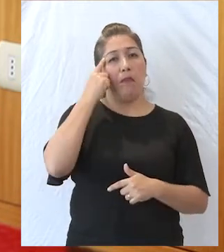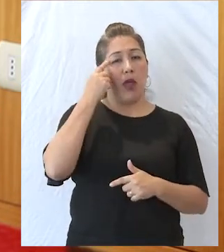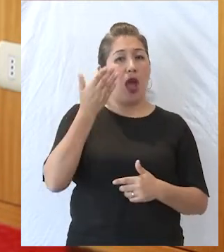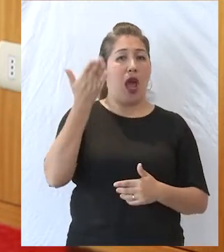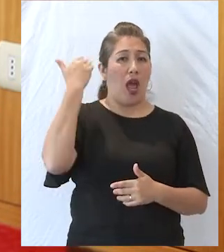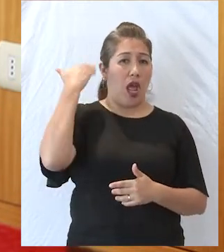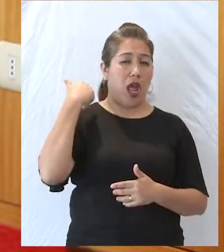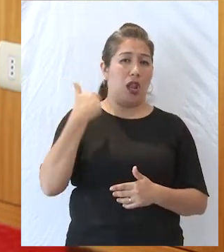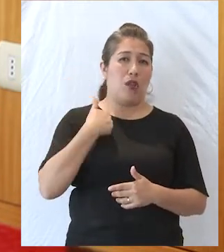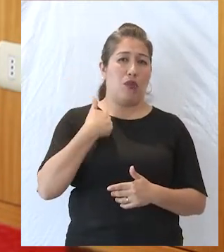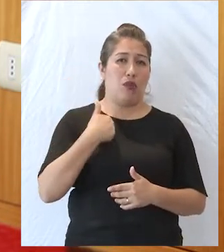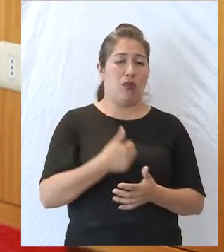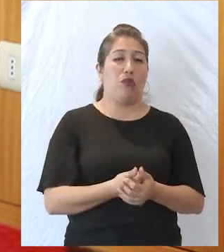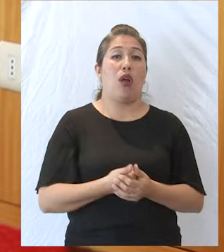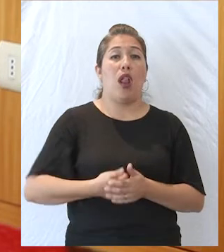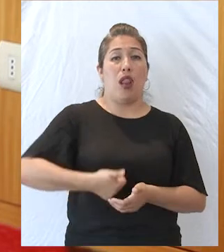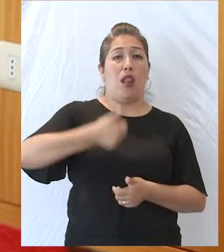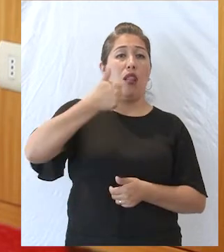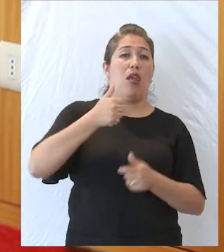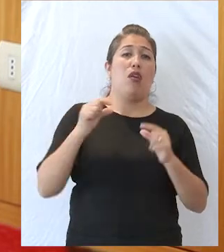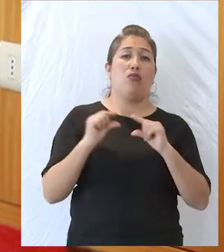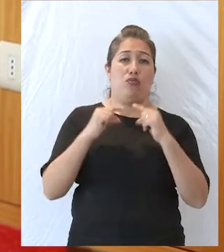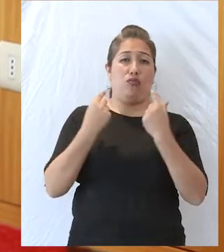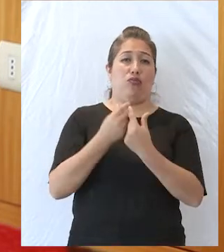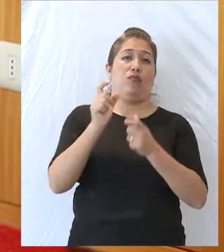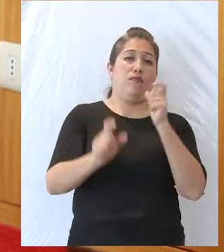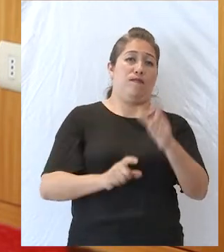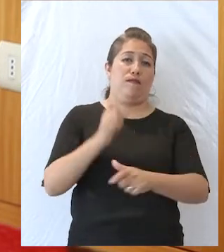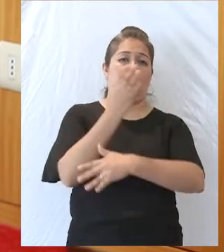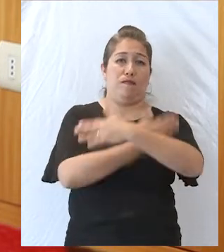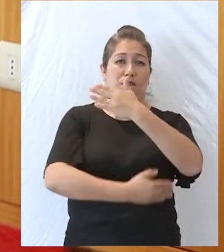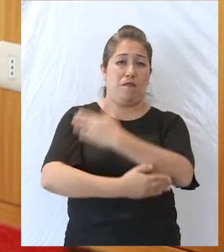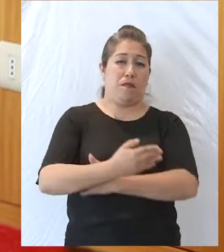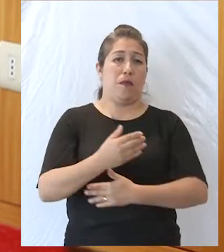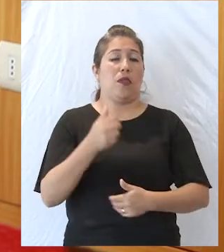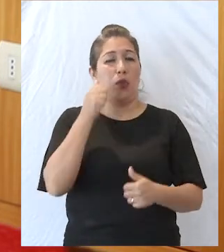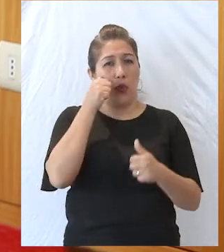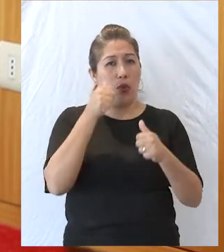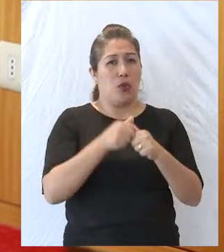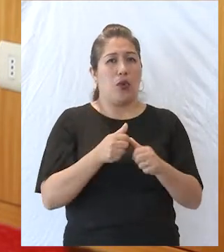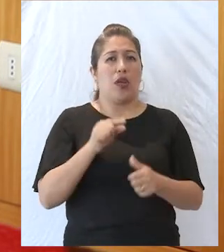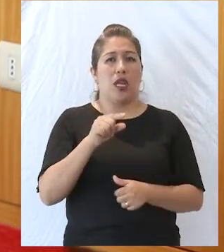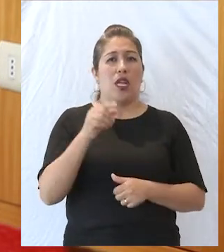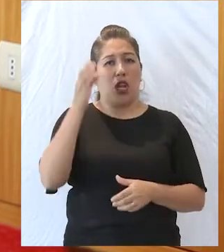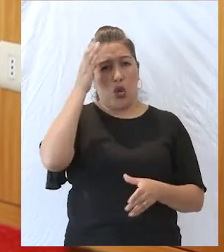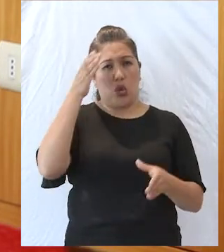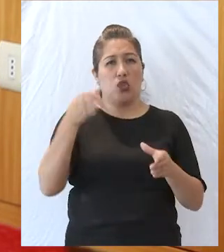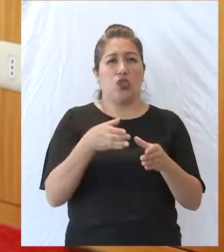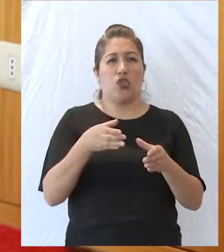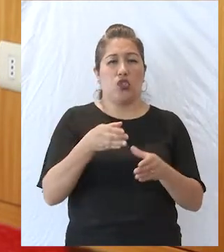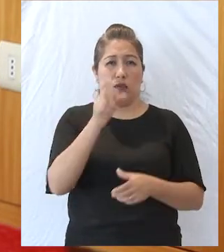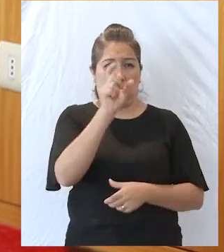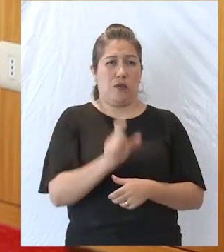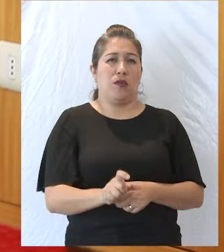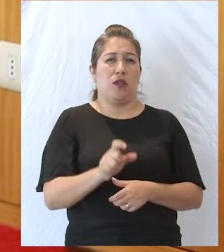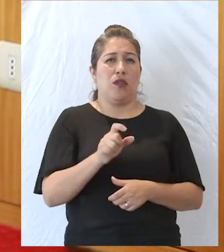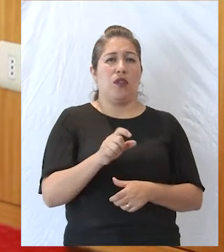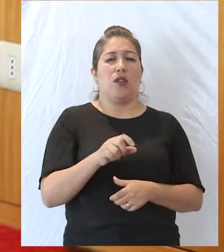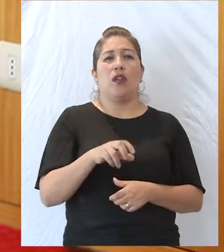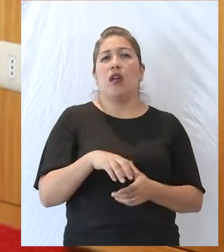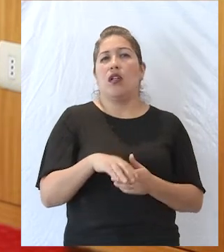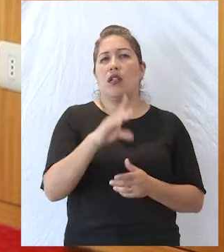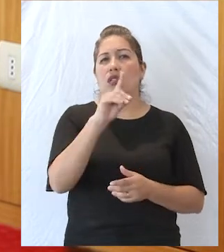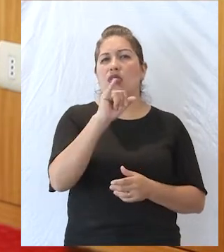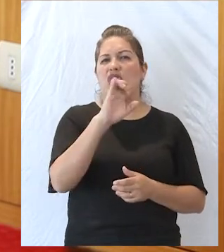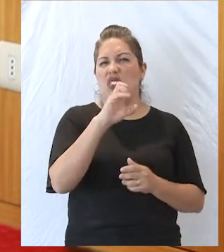Personalmente yo cuando fui asesor externo del grupo de trabajo de discapacidad que presidió el congresista